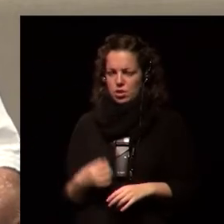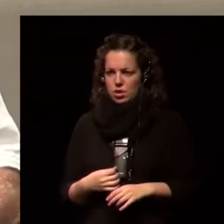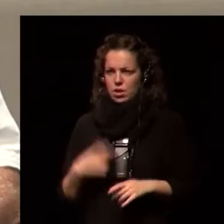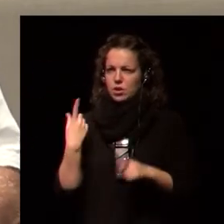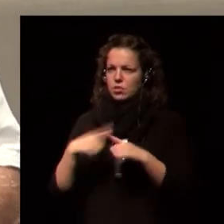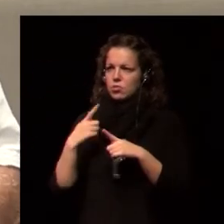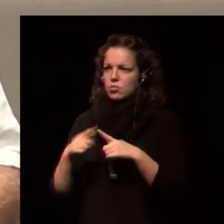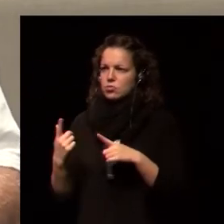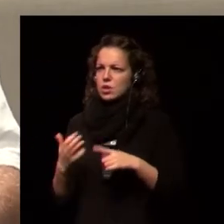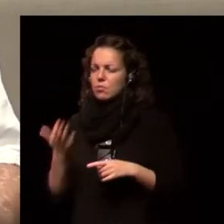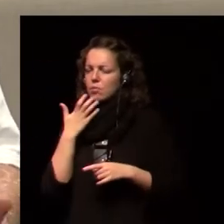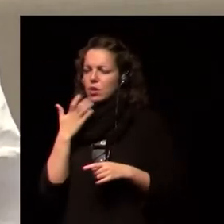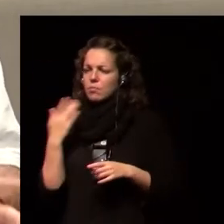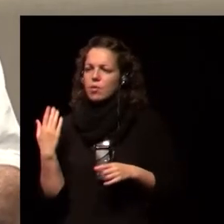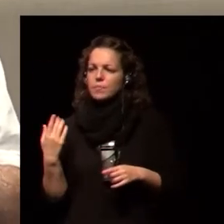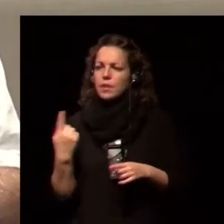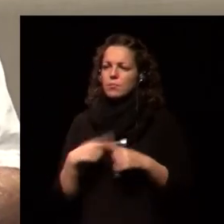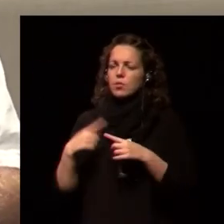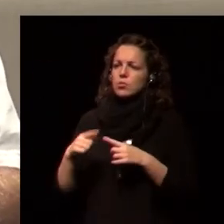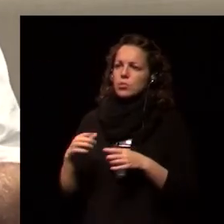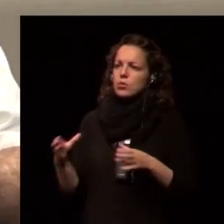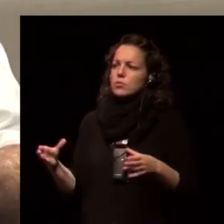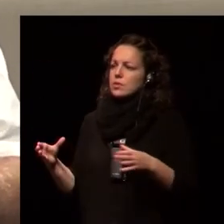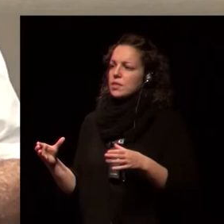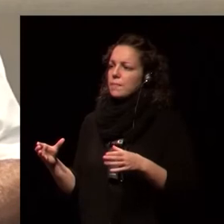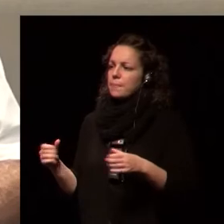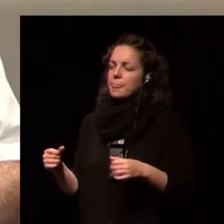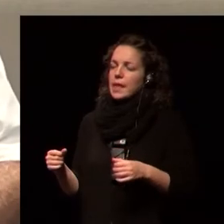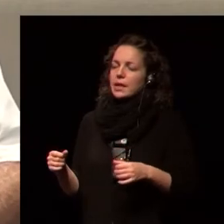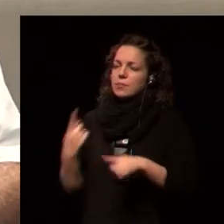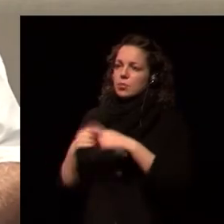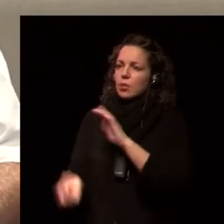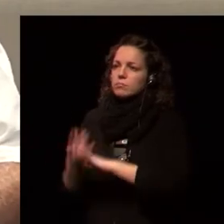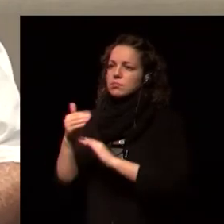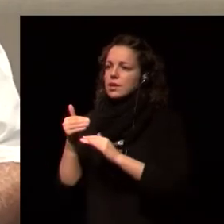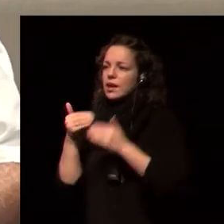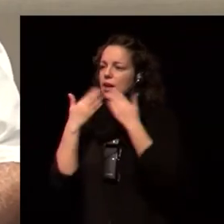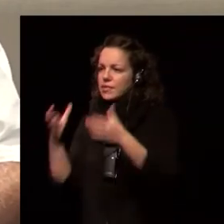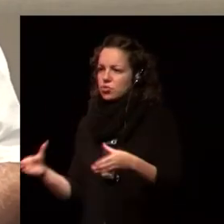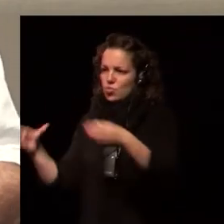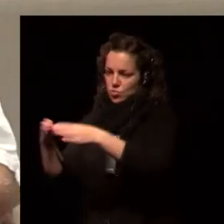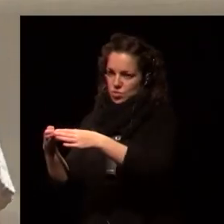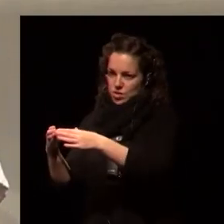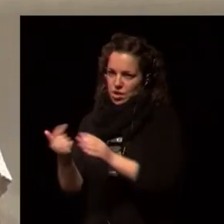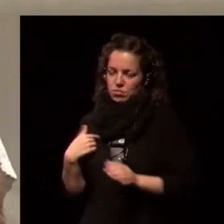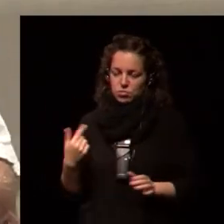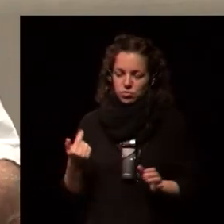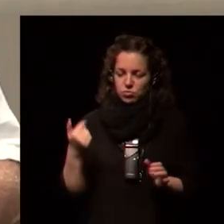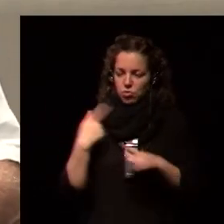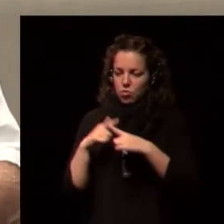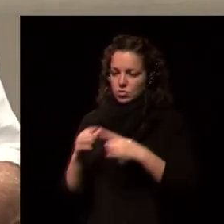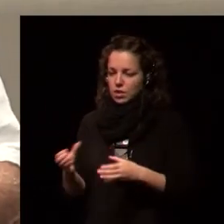productos resultantes de un trabajo en comunidad. Con esto no quiero decir que todo lo creado en